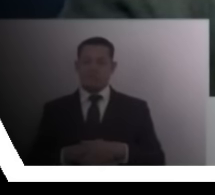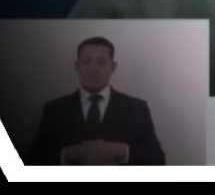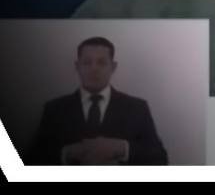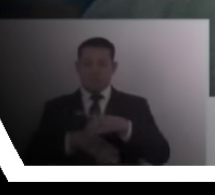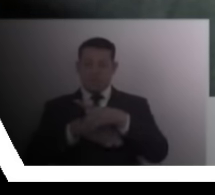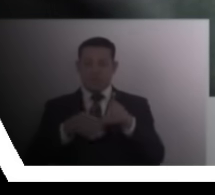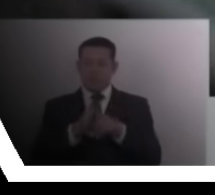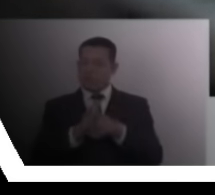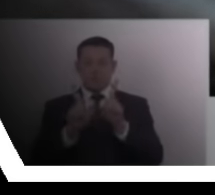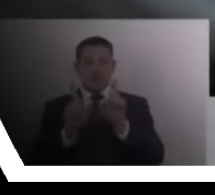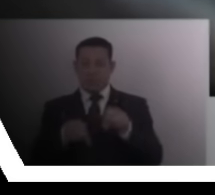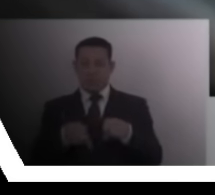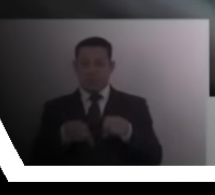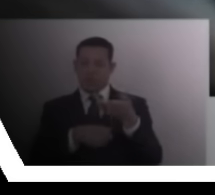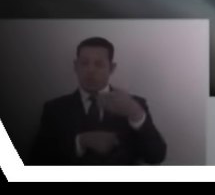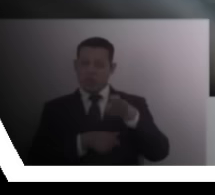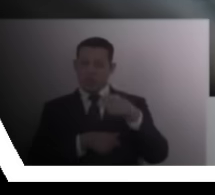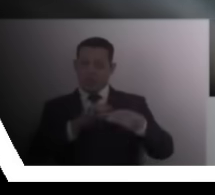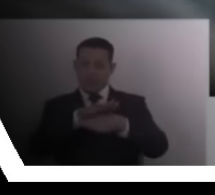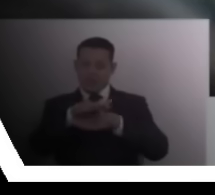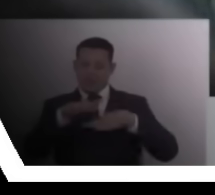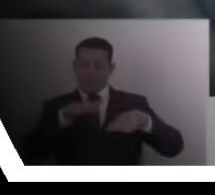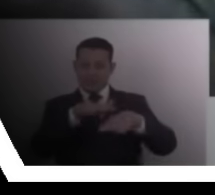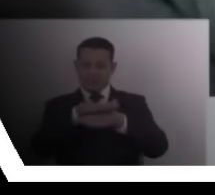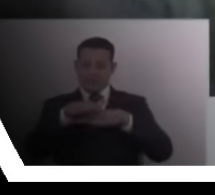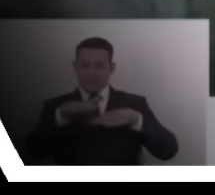Colegas diputados, no podemos utilizar este espacio